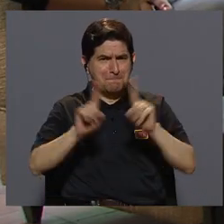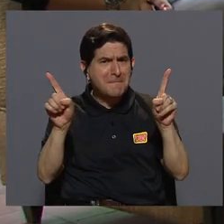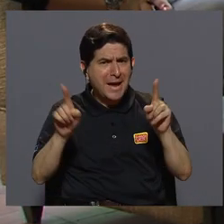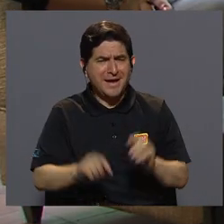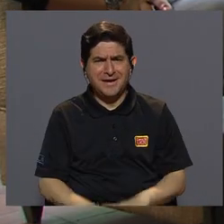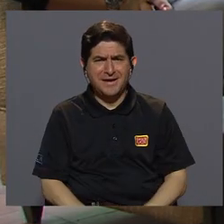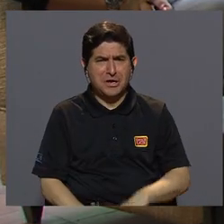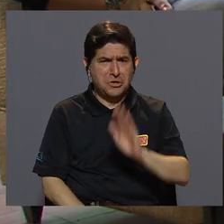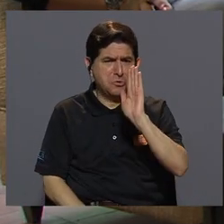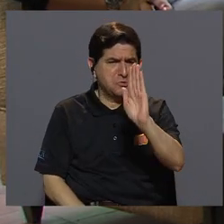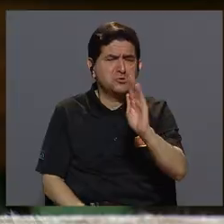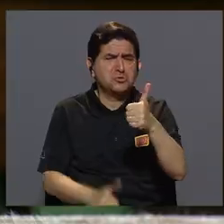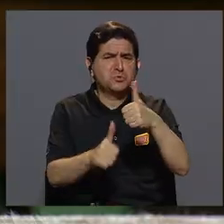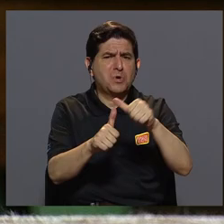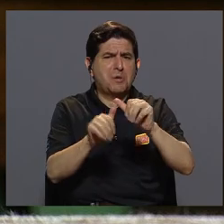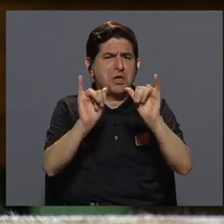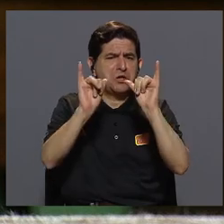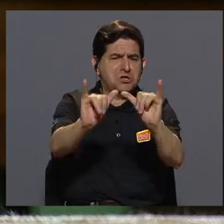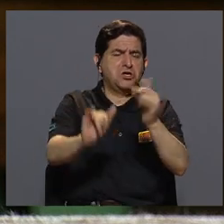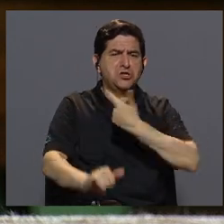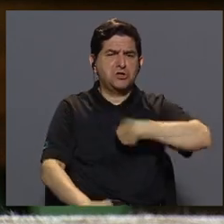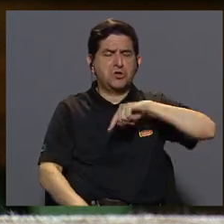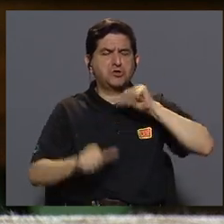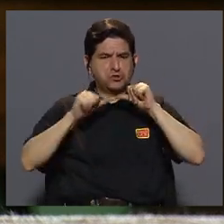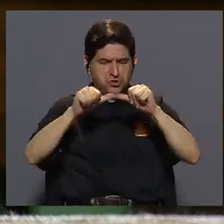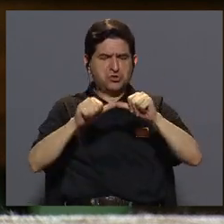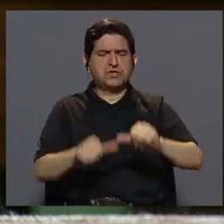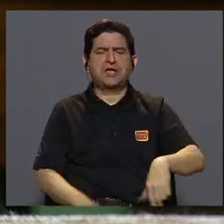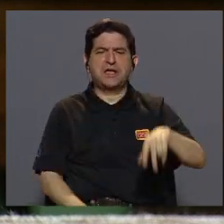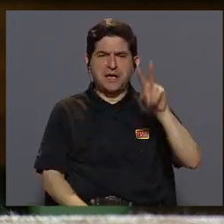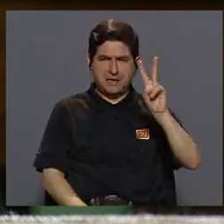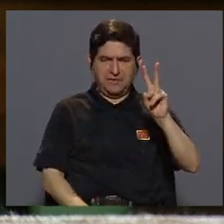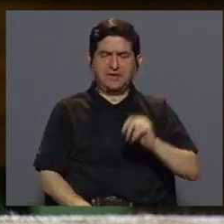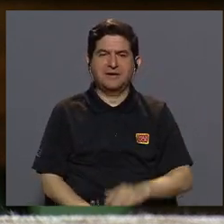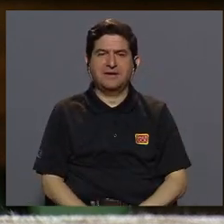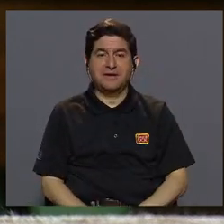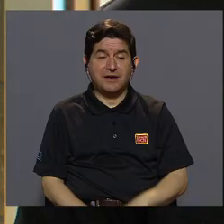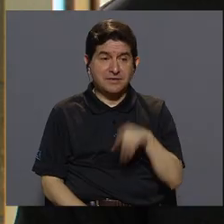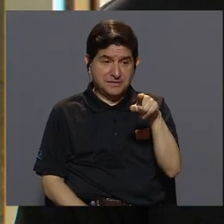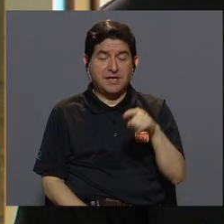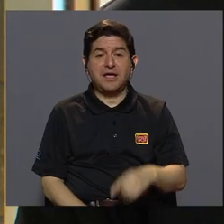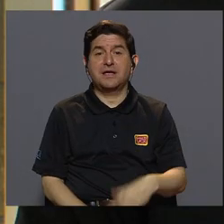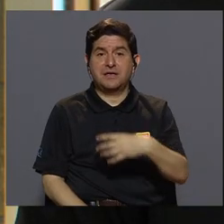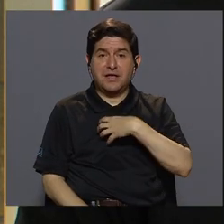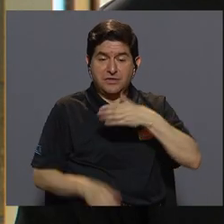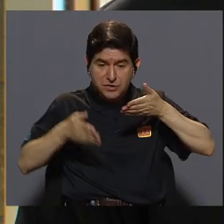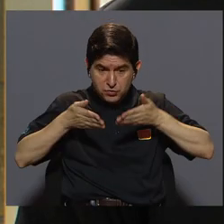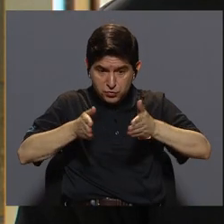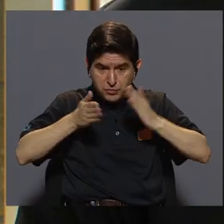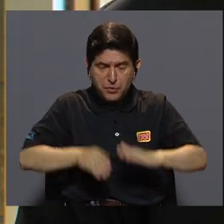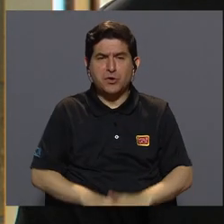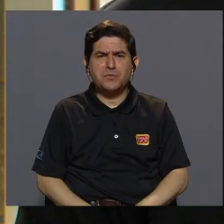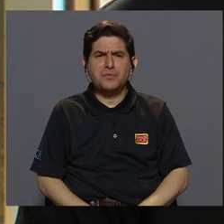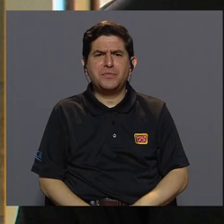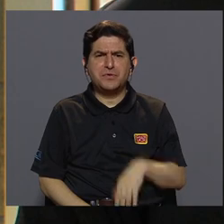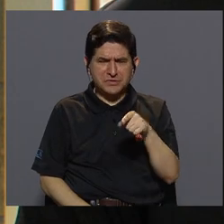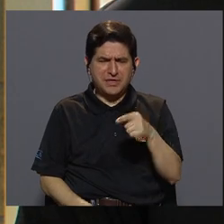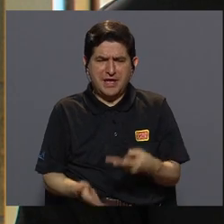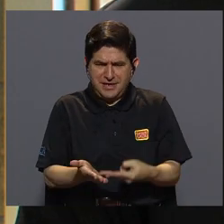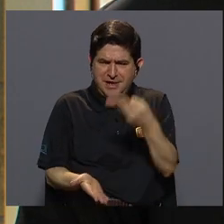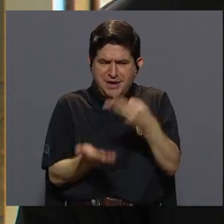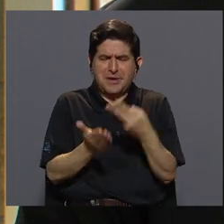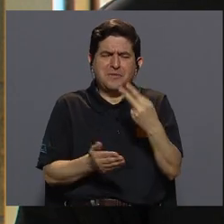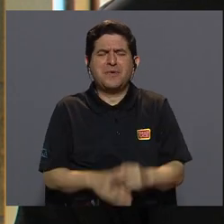pero quédese usted con su apellido, que nosotros seguimos siendo Venegas. Andrea reivindicó la vida de sus propios hijos paso a paso y con